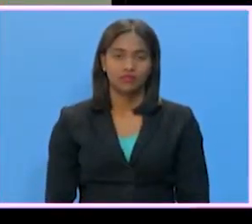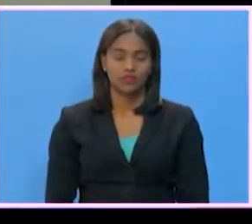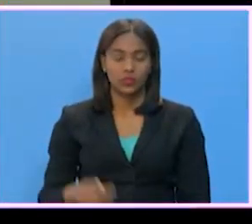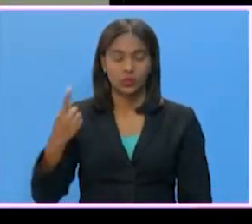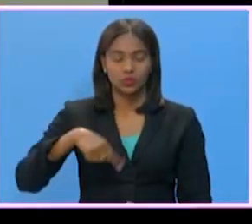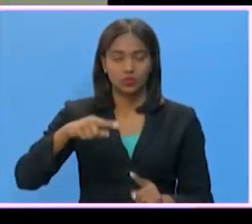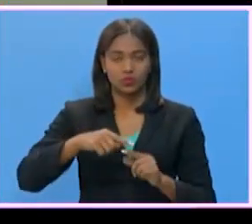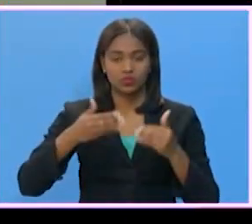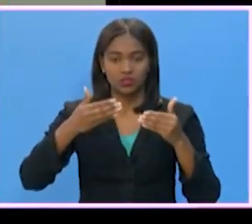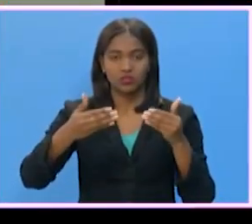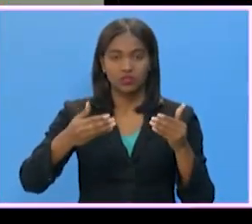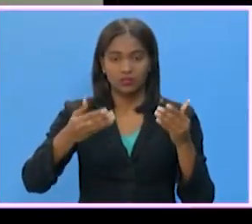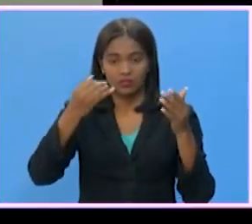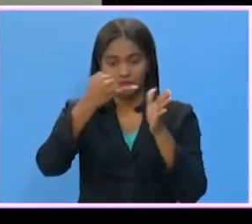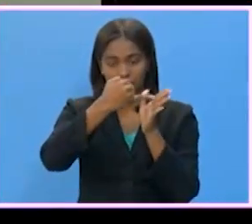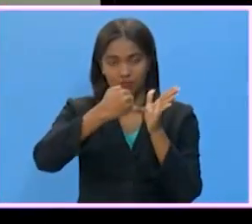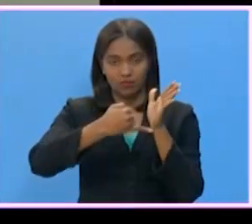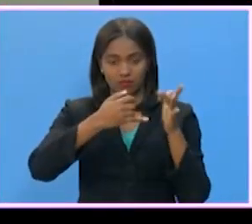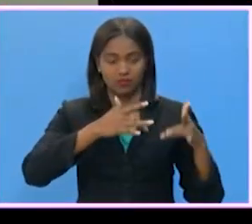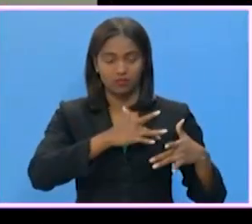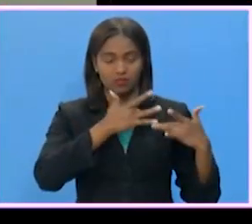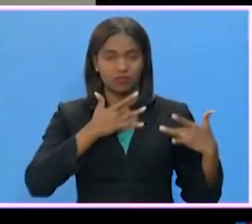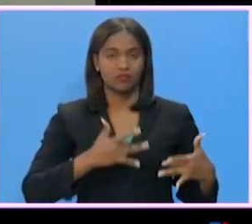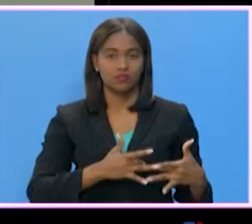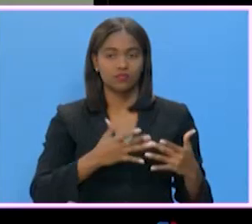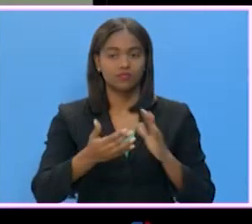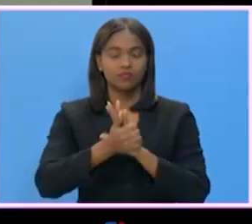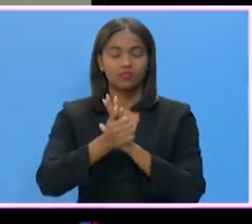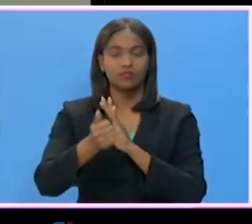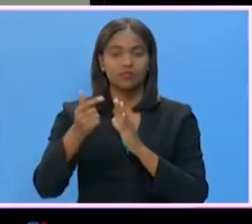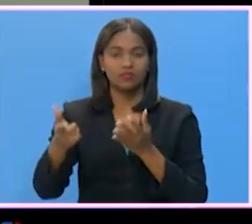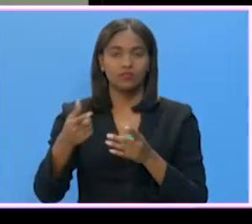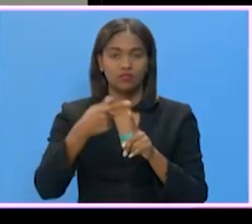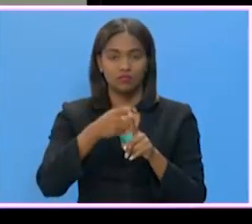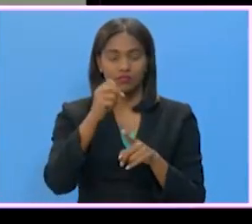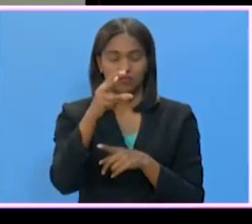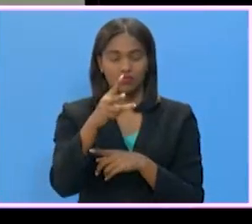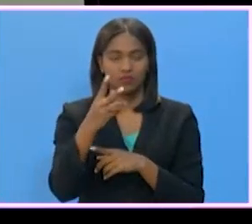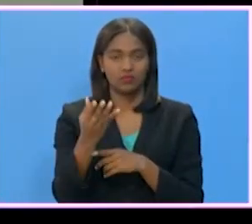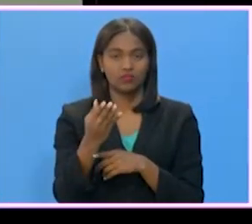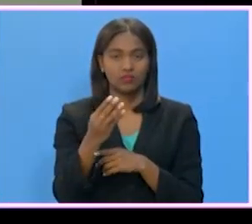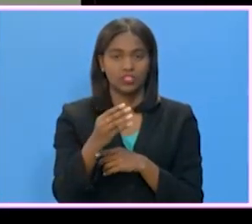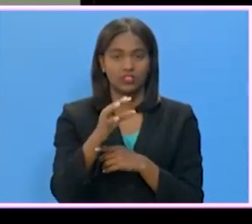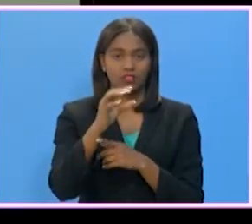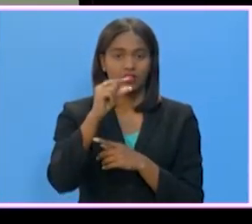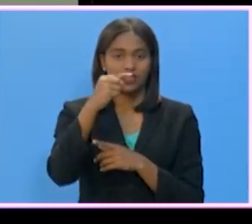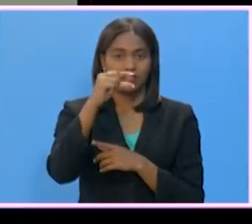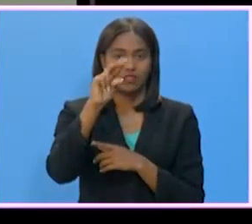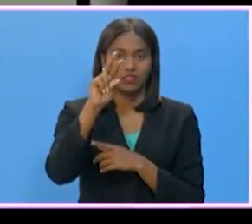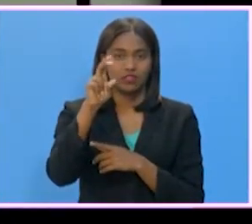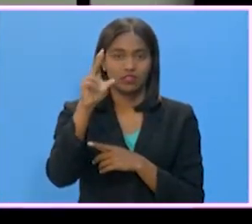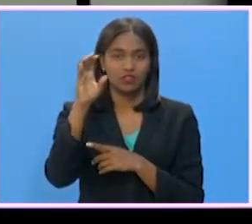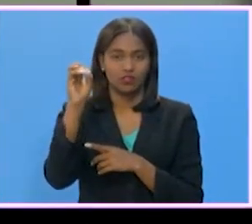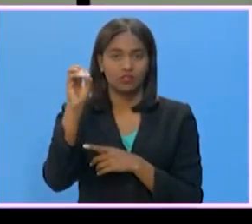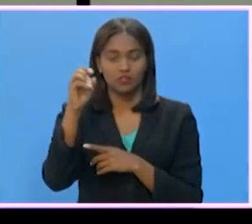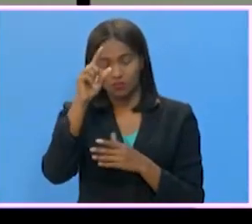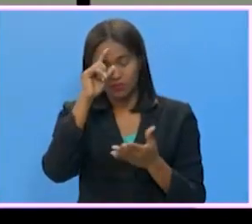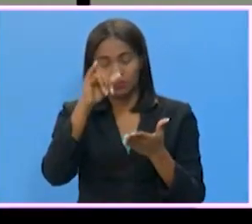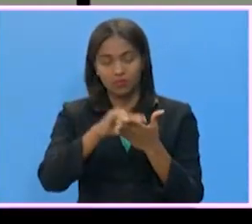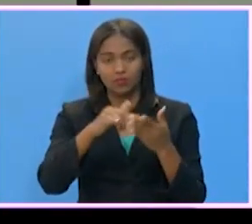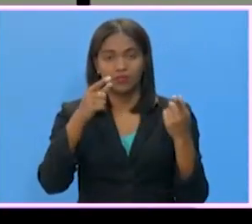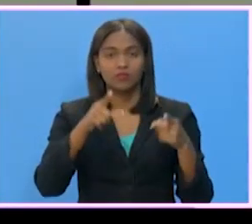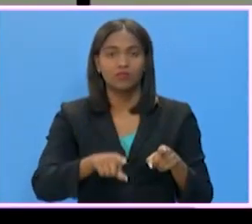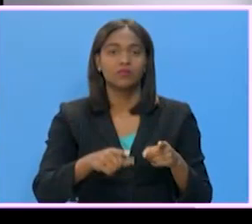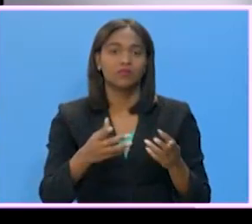sometido a un proceso de cateterismo cardíaco, el veterano productor de televisión Augusto Guerrero perdió la vida en la clínica